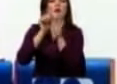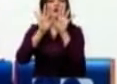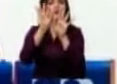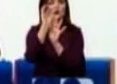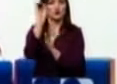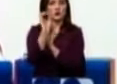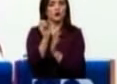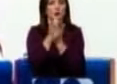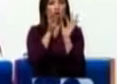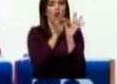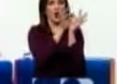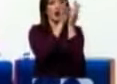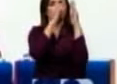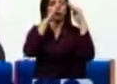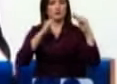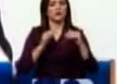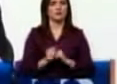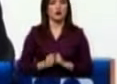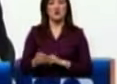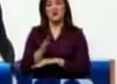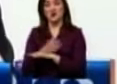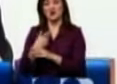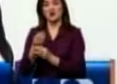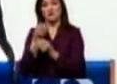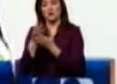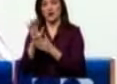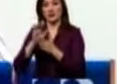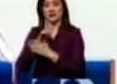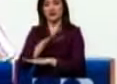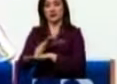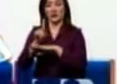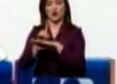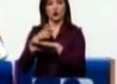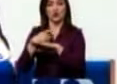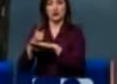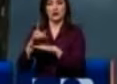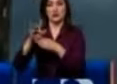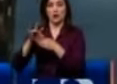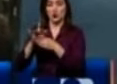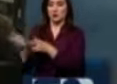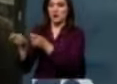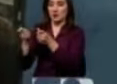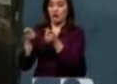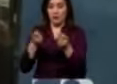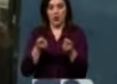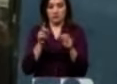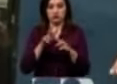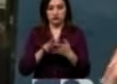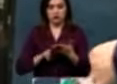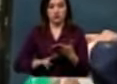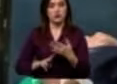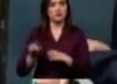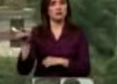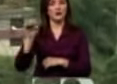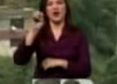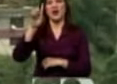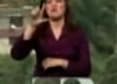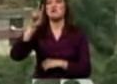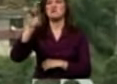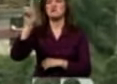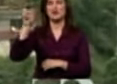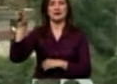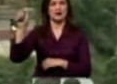previo a un informe de la Dirección de Riesgos, nosotros los damos inmediatamente. Es decir, si a doña Elvira, que vive en el sector de